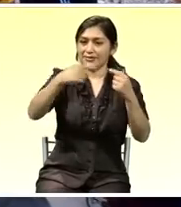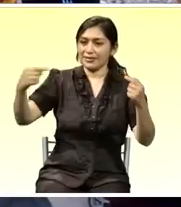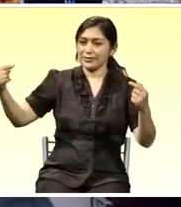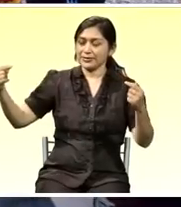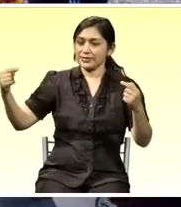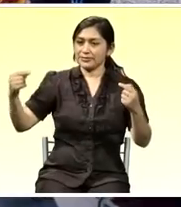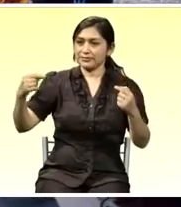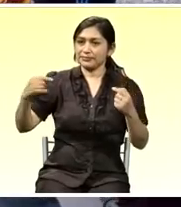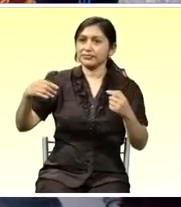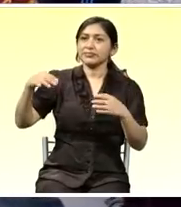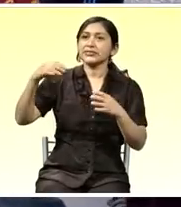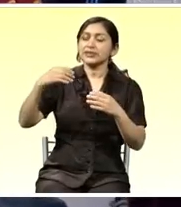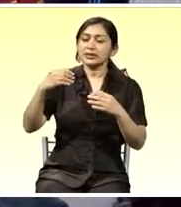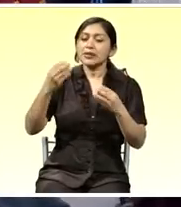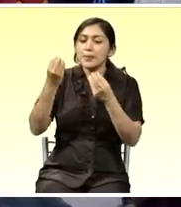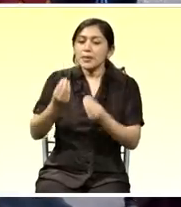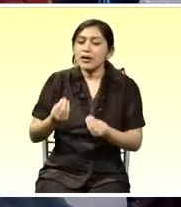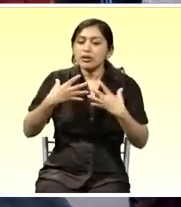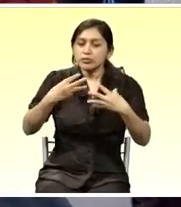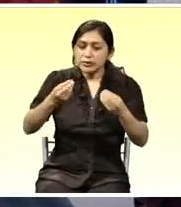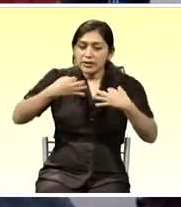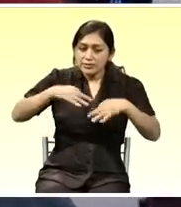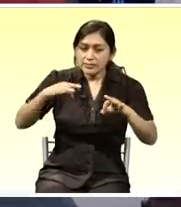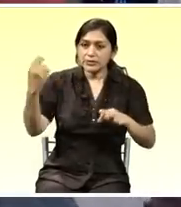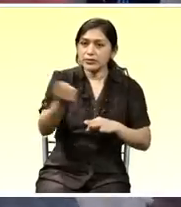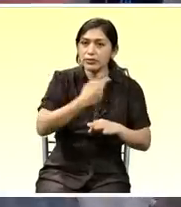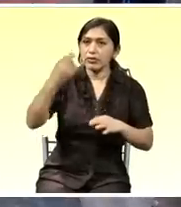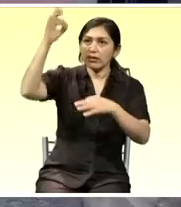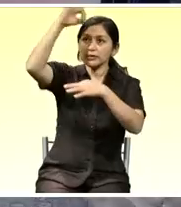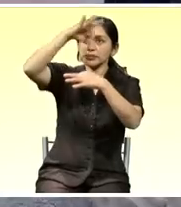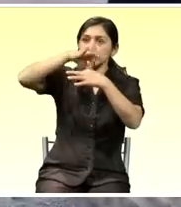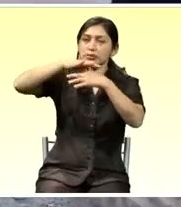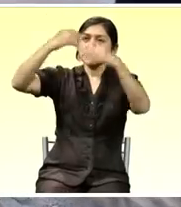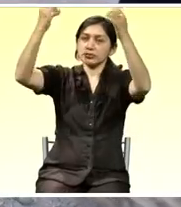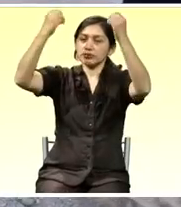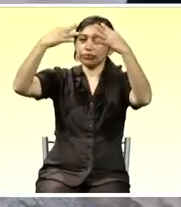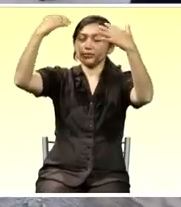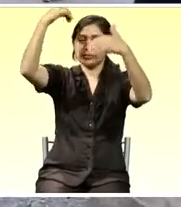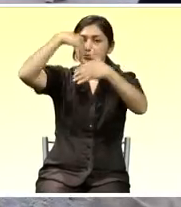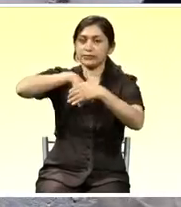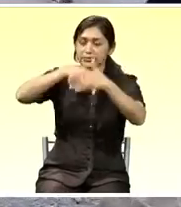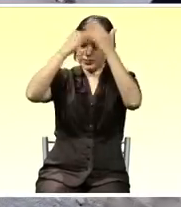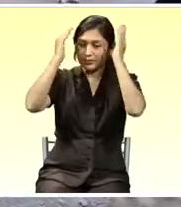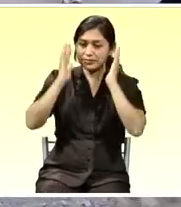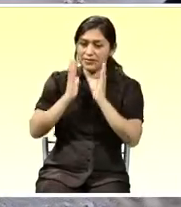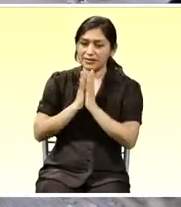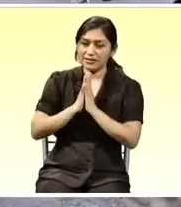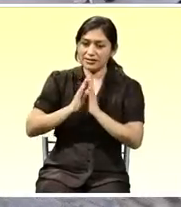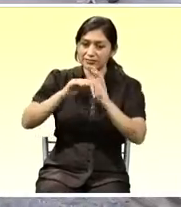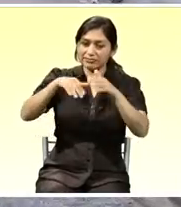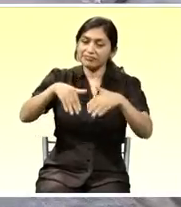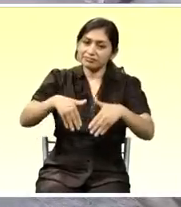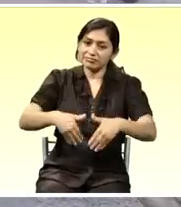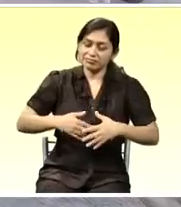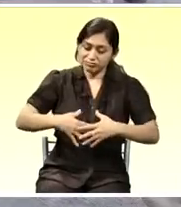nuestra salvación bajó del cielo. Y por obra del Espíritu Santo se encarnó de María